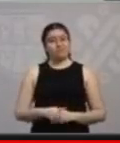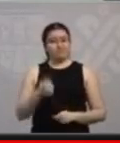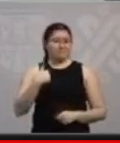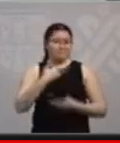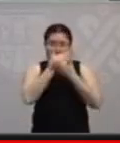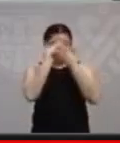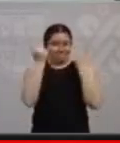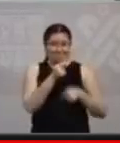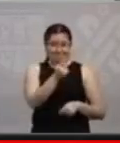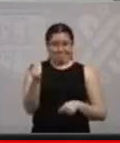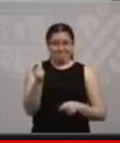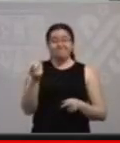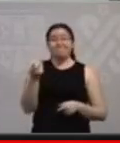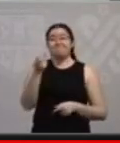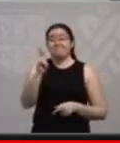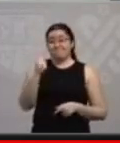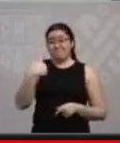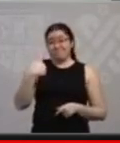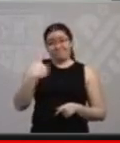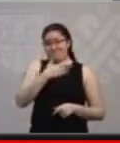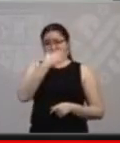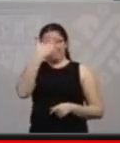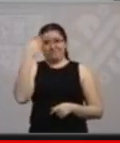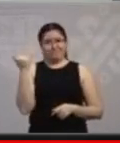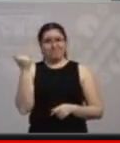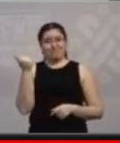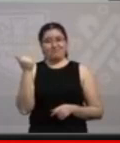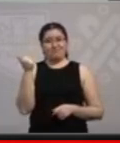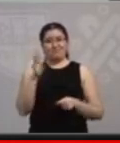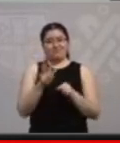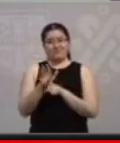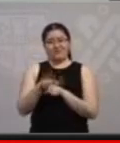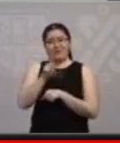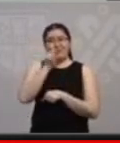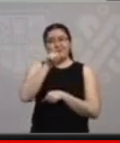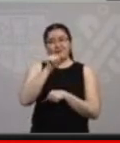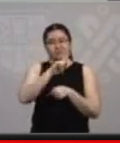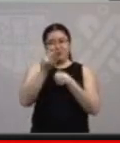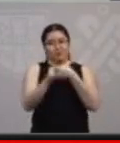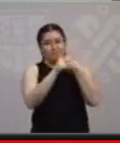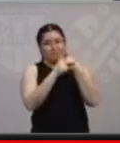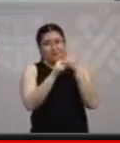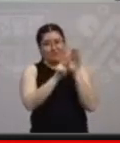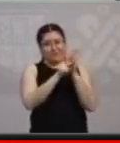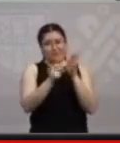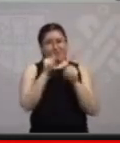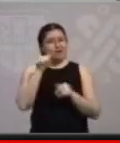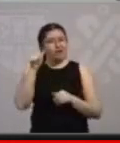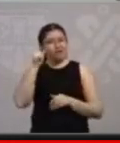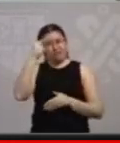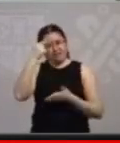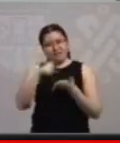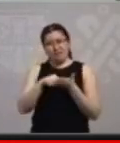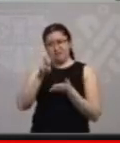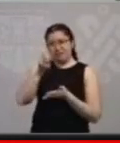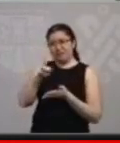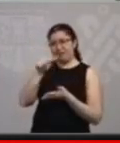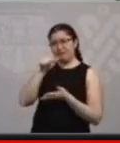Yo no sé ustedes, pero a mí la verdad, yo no sabía que iba a venir el reportaje este que sale en El País el día de ayer, ¿no? Ayer salió.